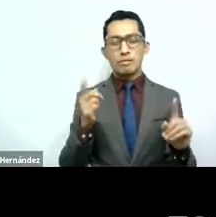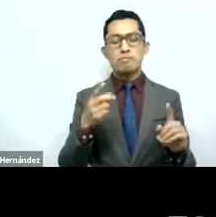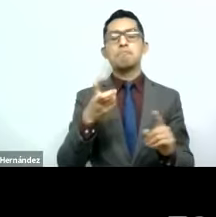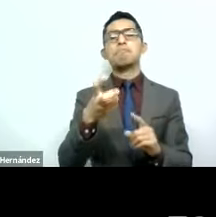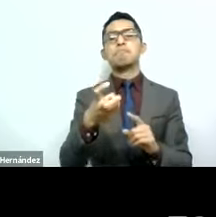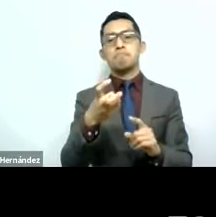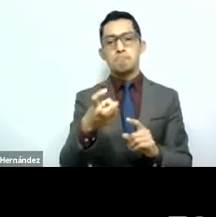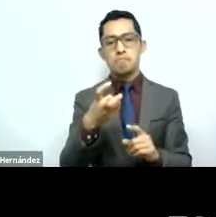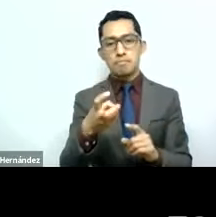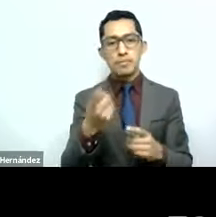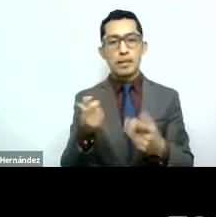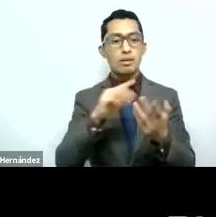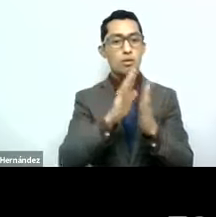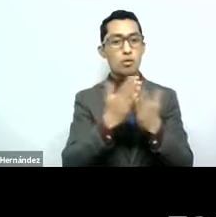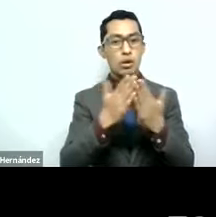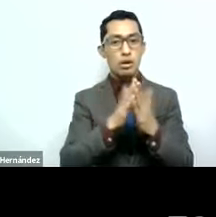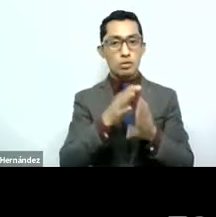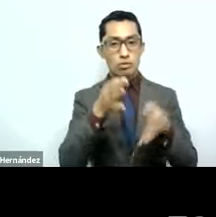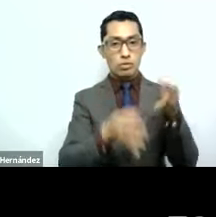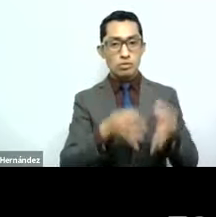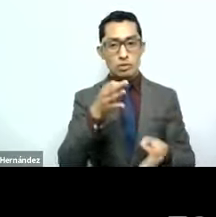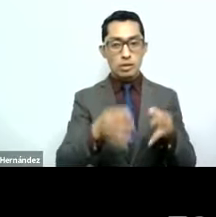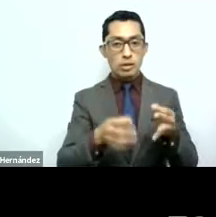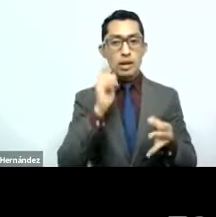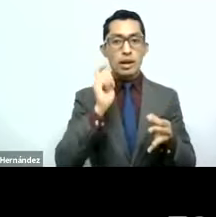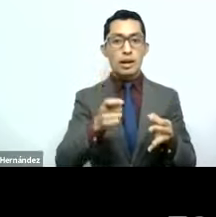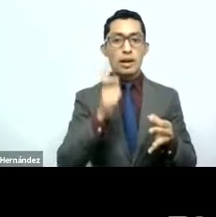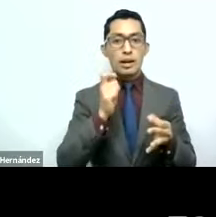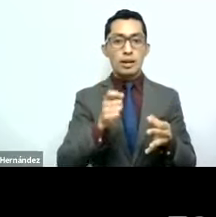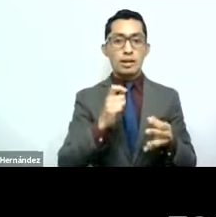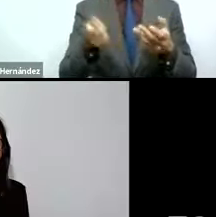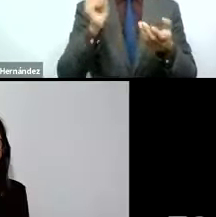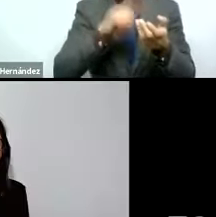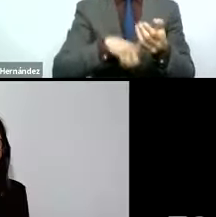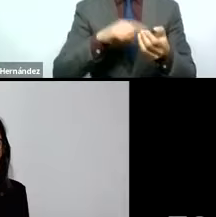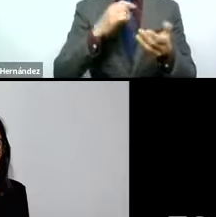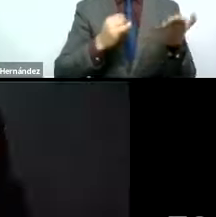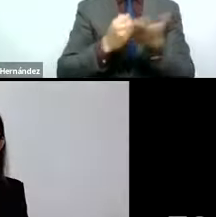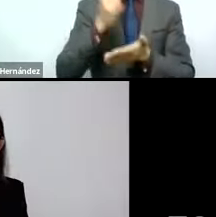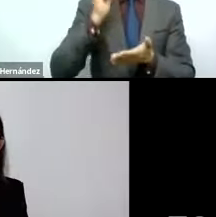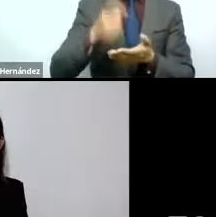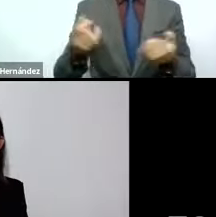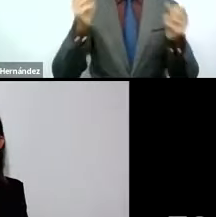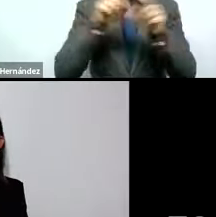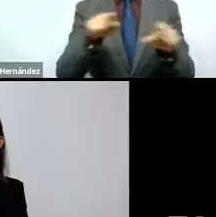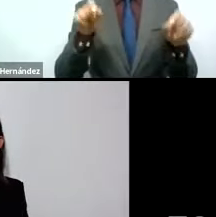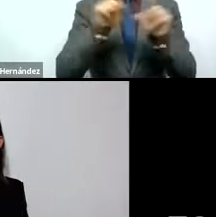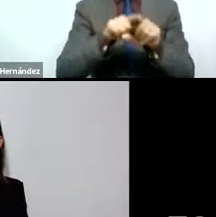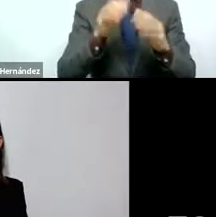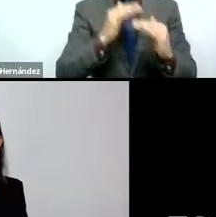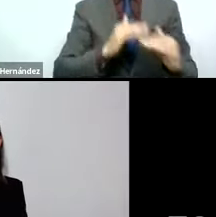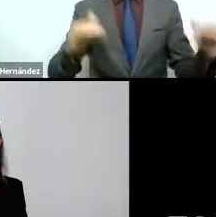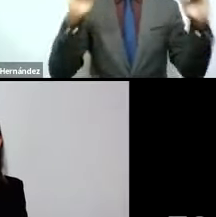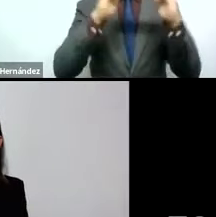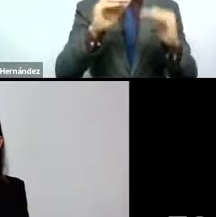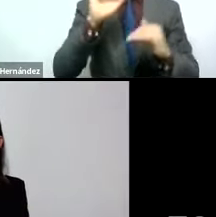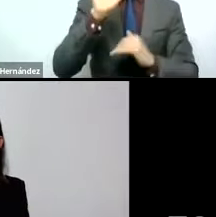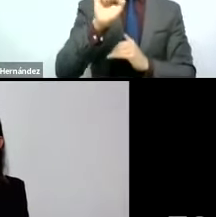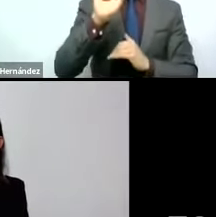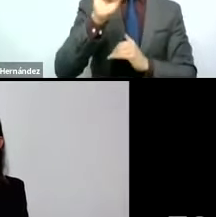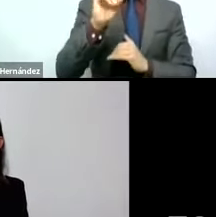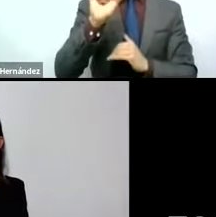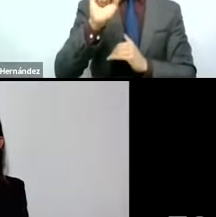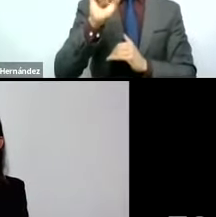que el cuaderno repita sentencia tras sentencia qué significa la igualdad sustantiva. Y lo